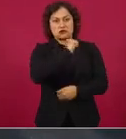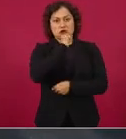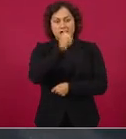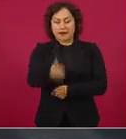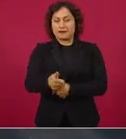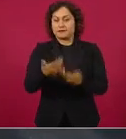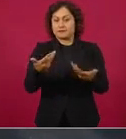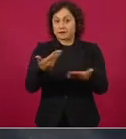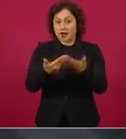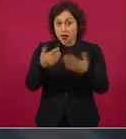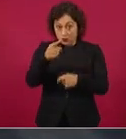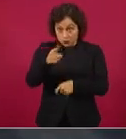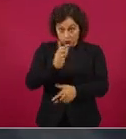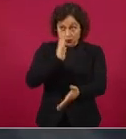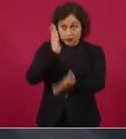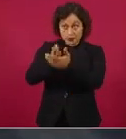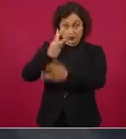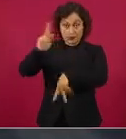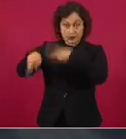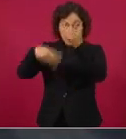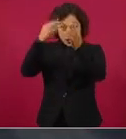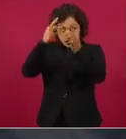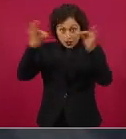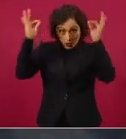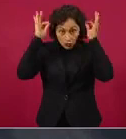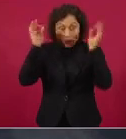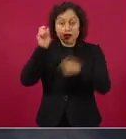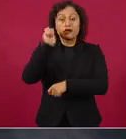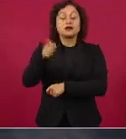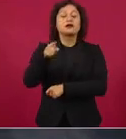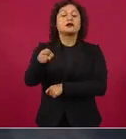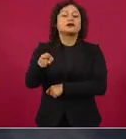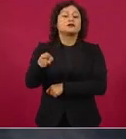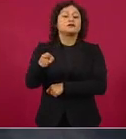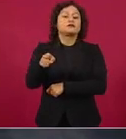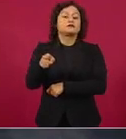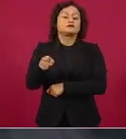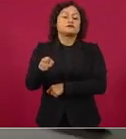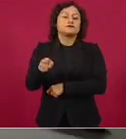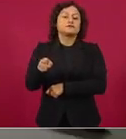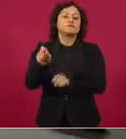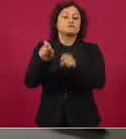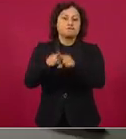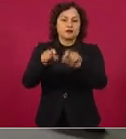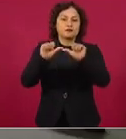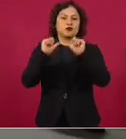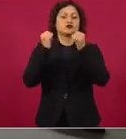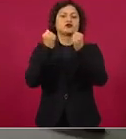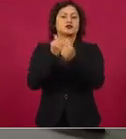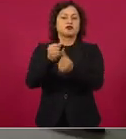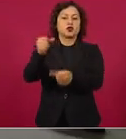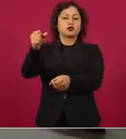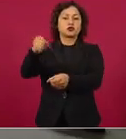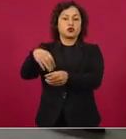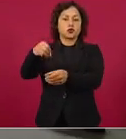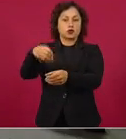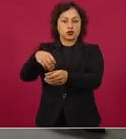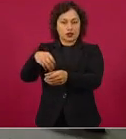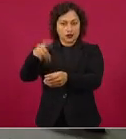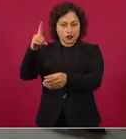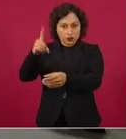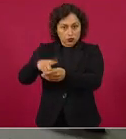usted va a aduanas, los donativos que reciben estas organizaciones no gubernamentales o